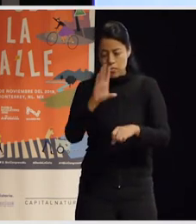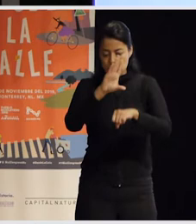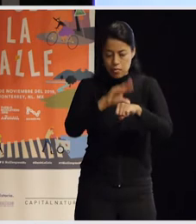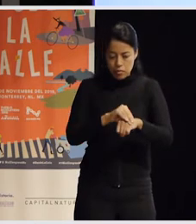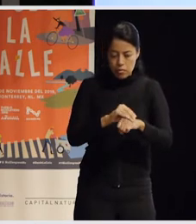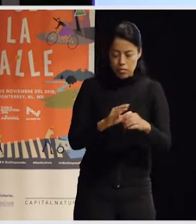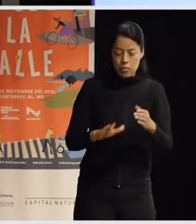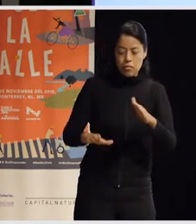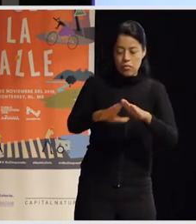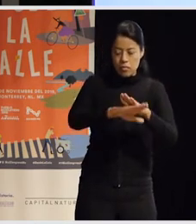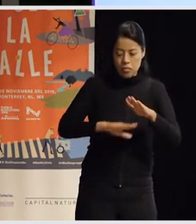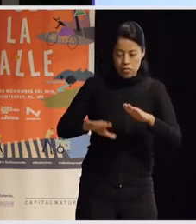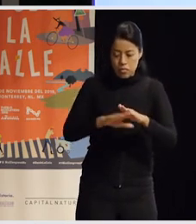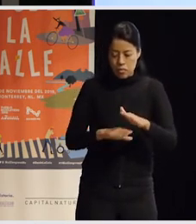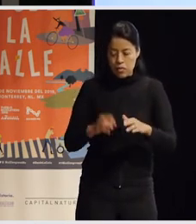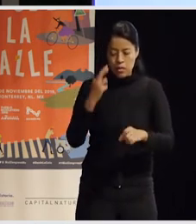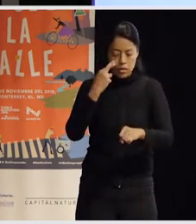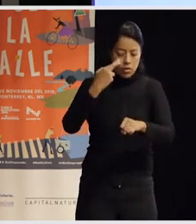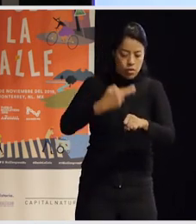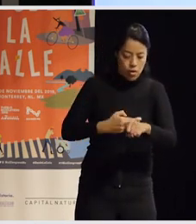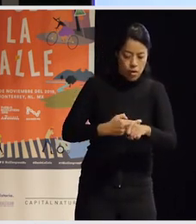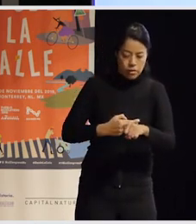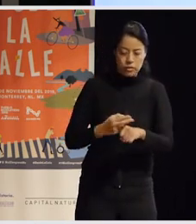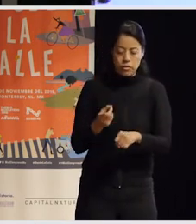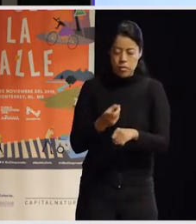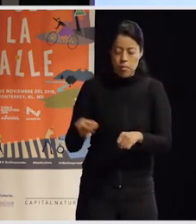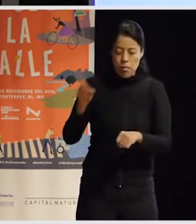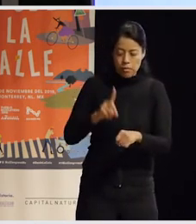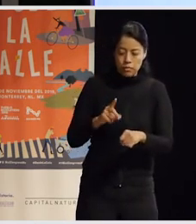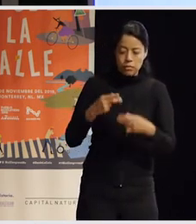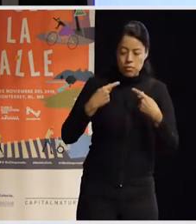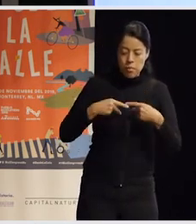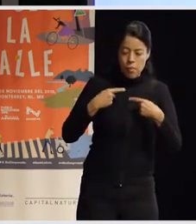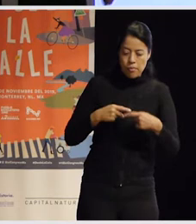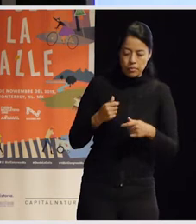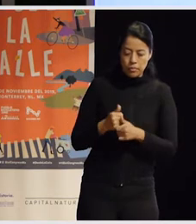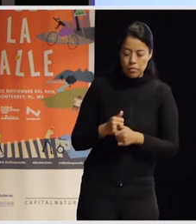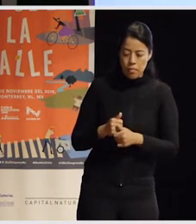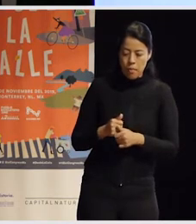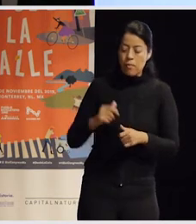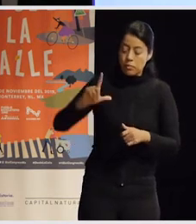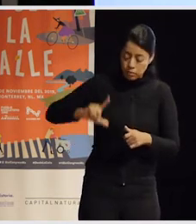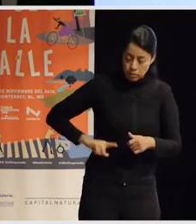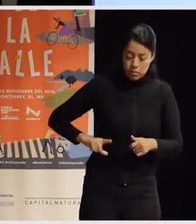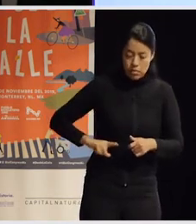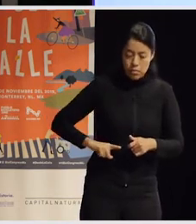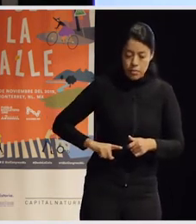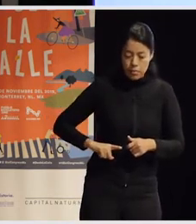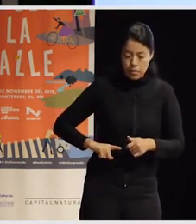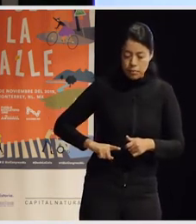técnico simplificado donde tienen las responsabilidades las obligaciones del operador este y del gobierno